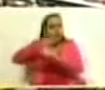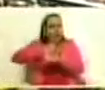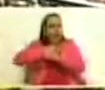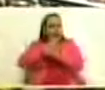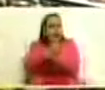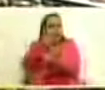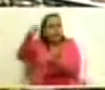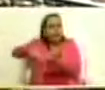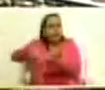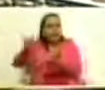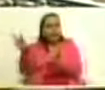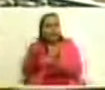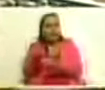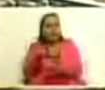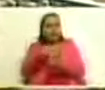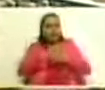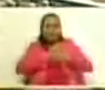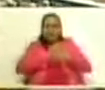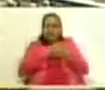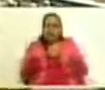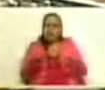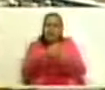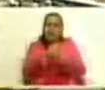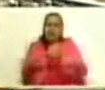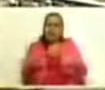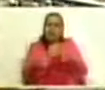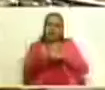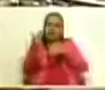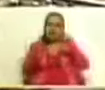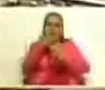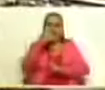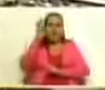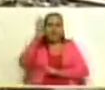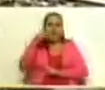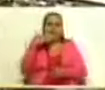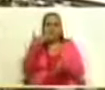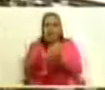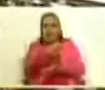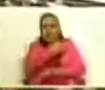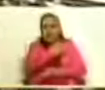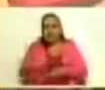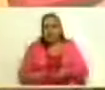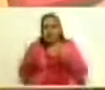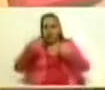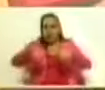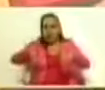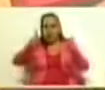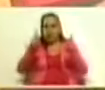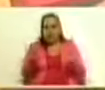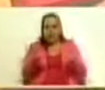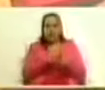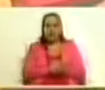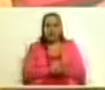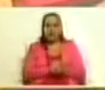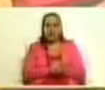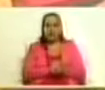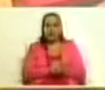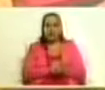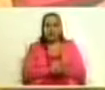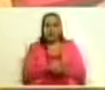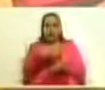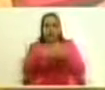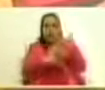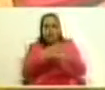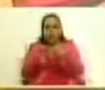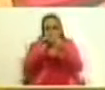esta patria y que va a darlo todo por construir un futuro mejor. Gracias, presidente, por darnos la oportunidad de llevar adelante este